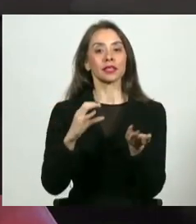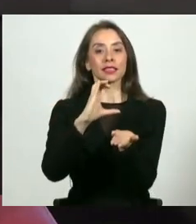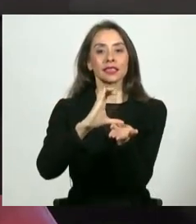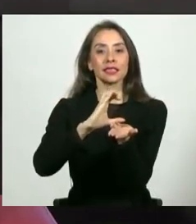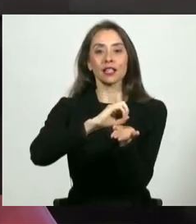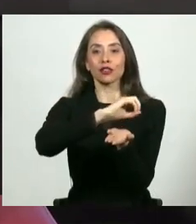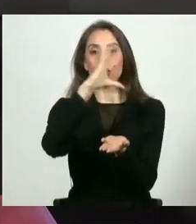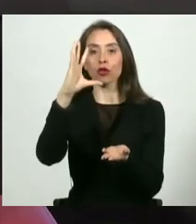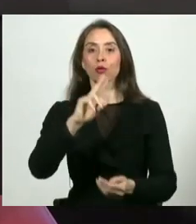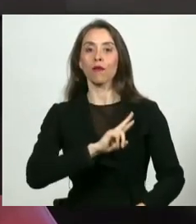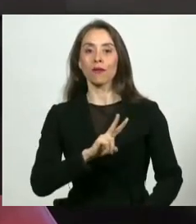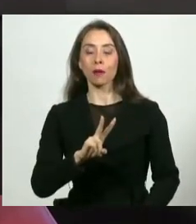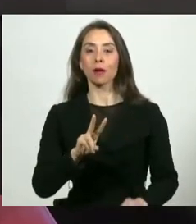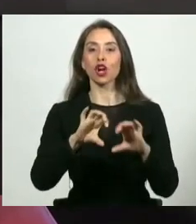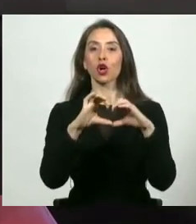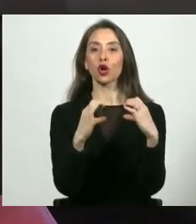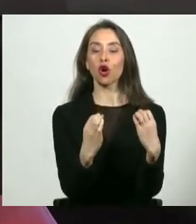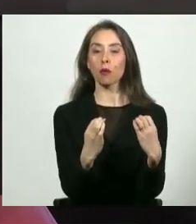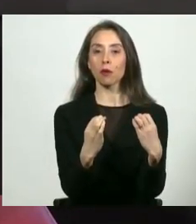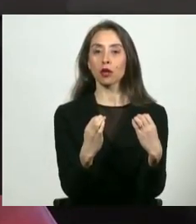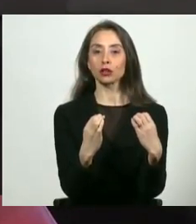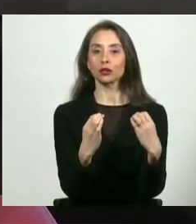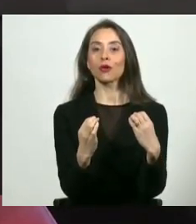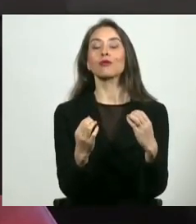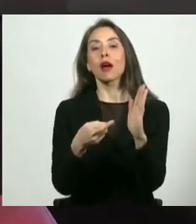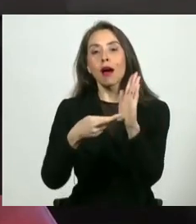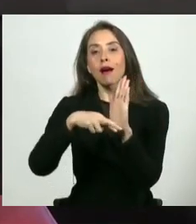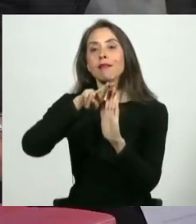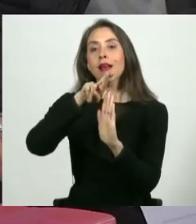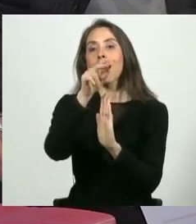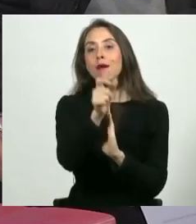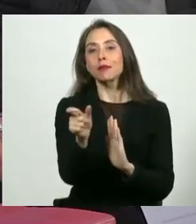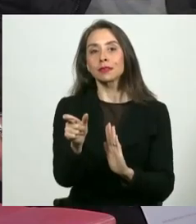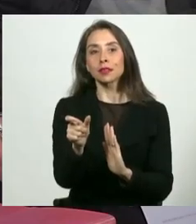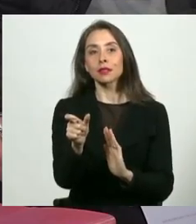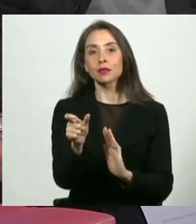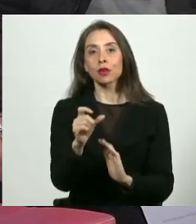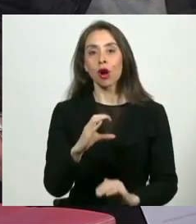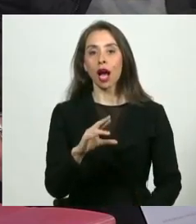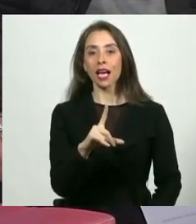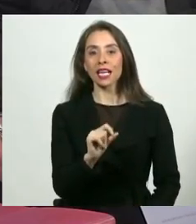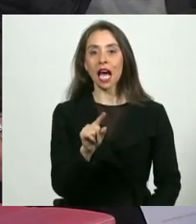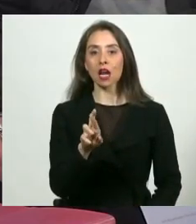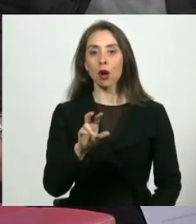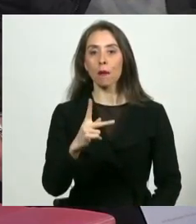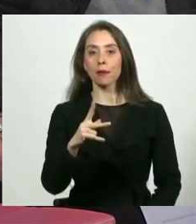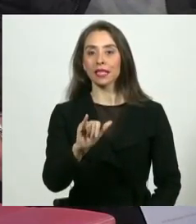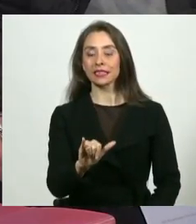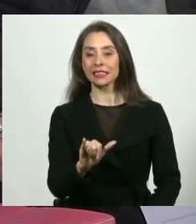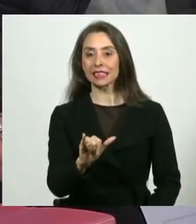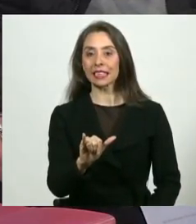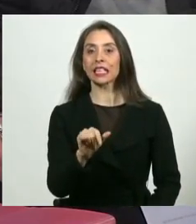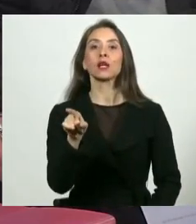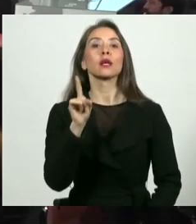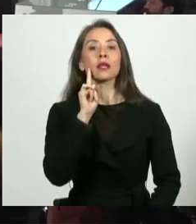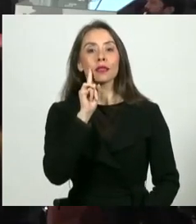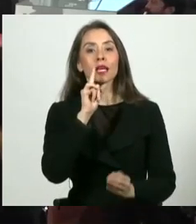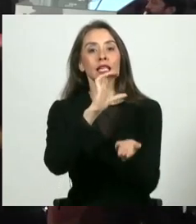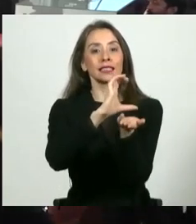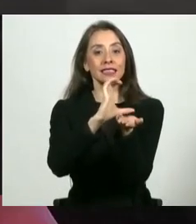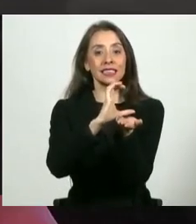Diurno Valparaíso de la Corporación de Rehabilitación Carlos Bresky, que cuenta con